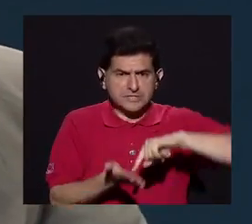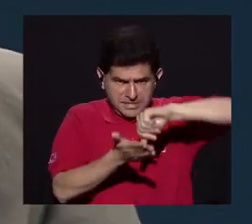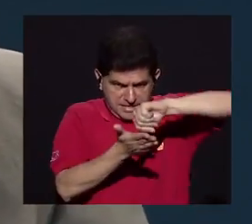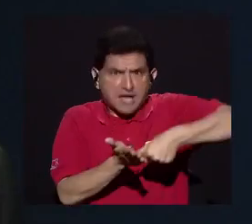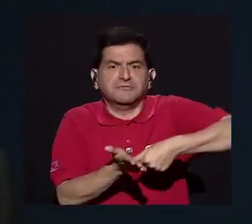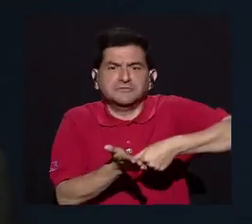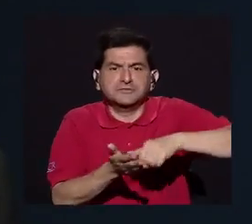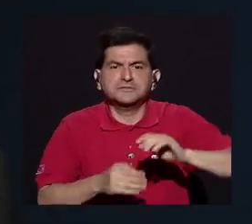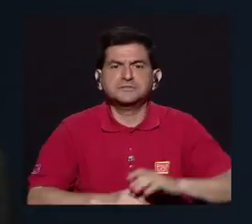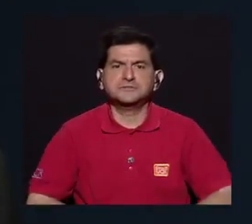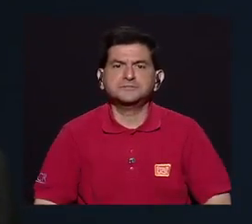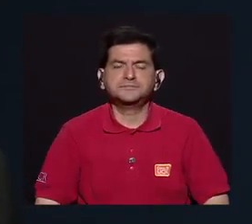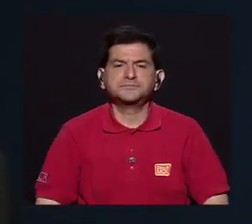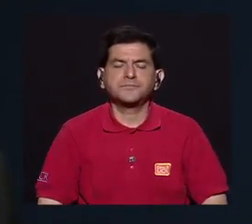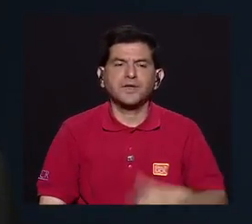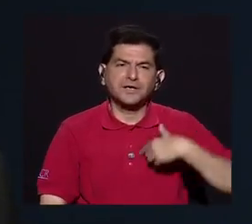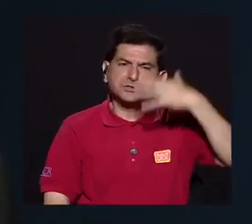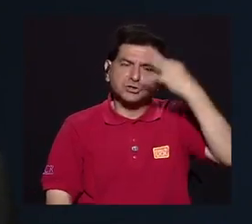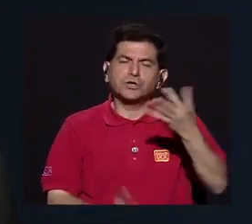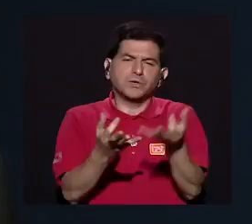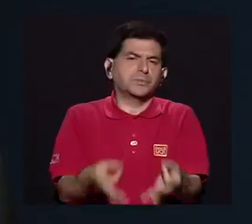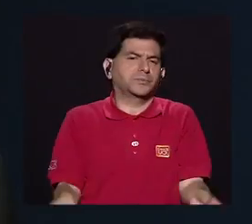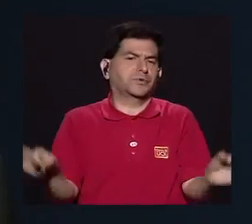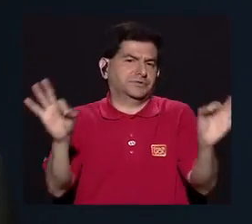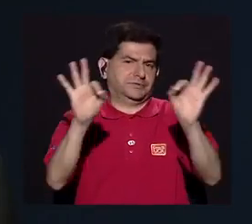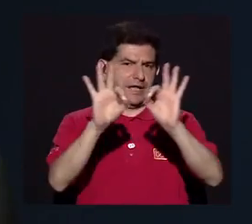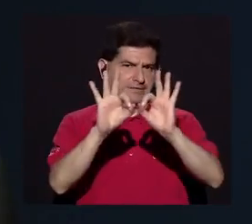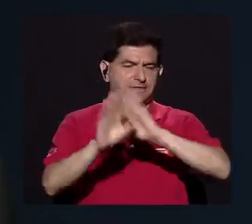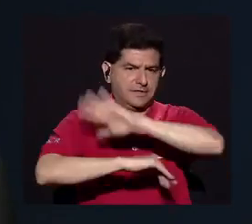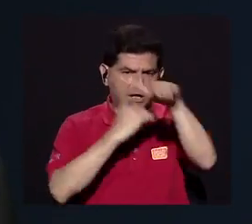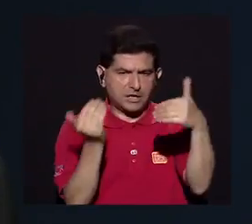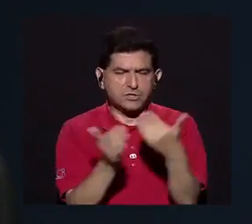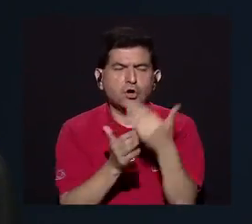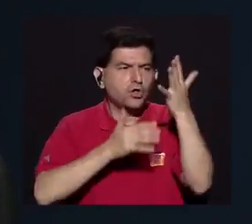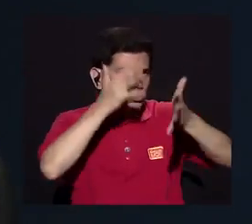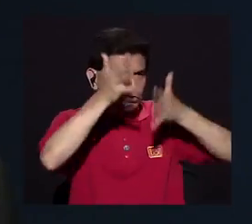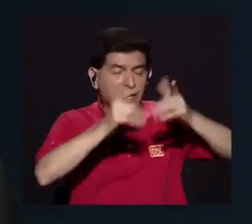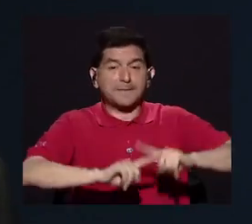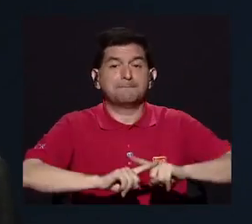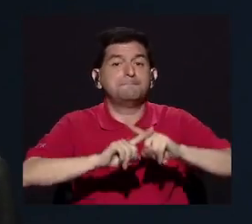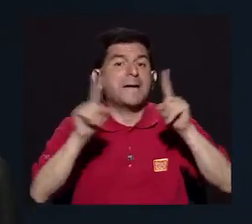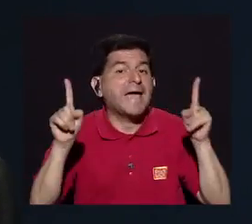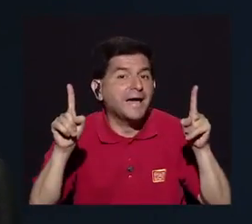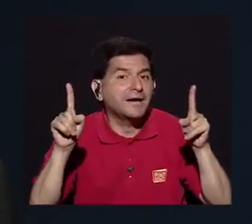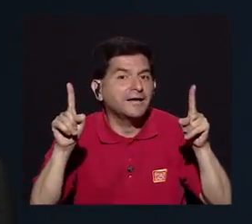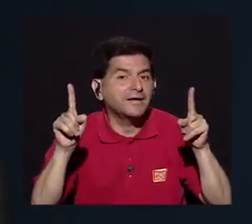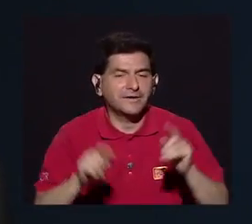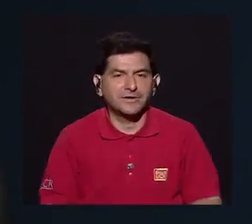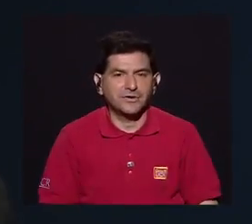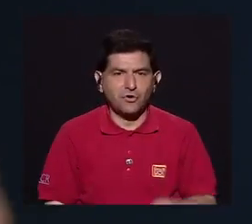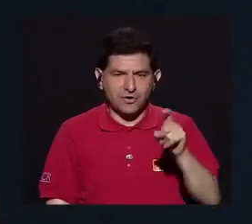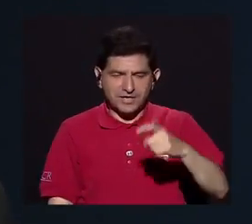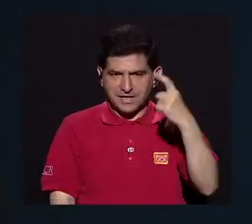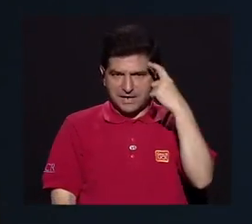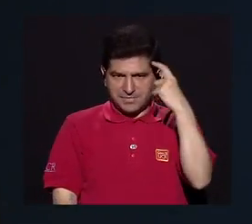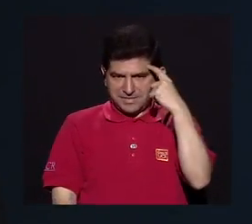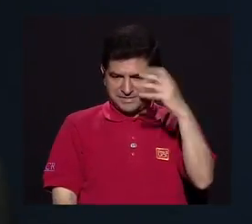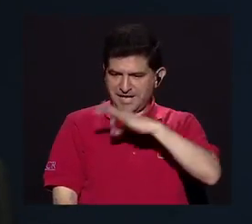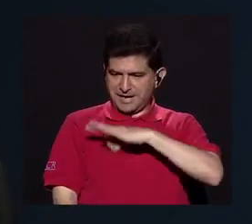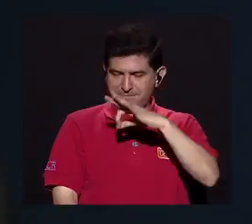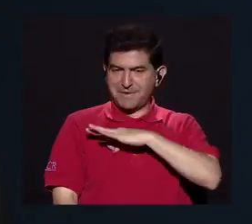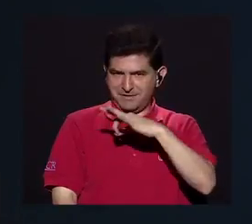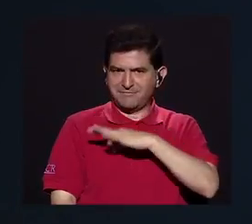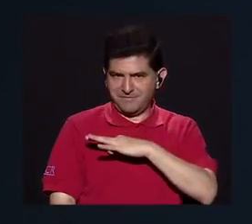índice? Yo creo que algo muy importante. Todos hemos venido a crear, pero debemos de crear pensando en el bienestar,